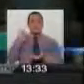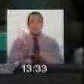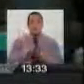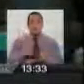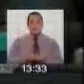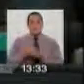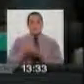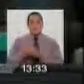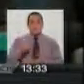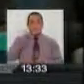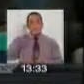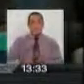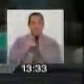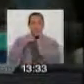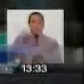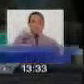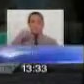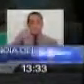la madurez política